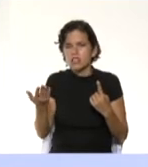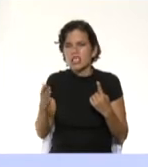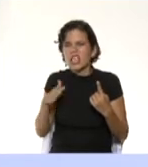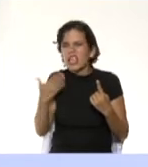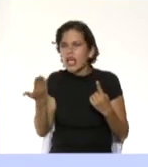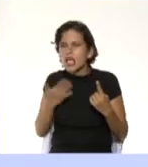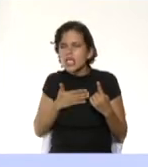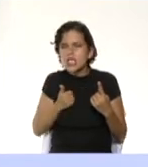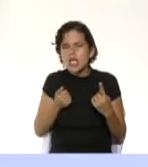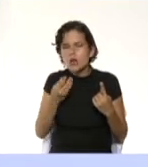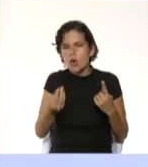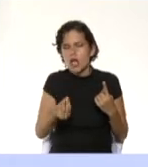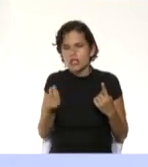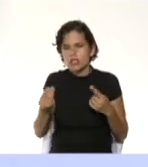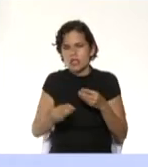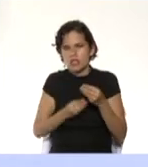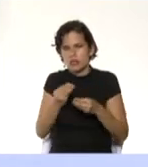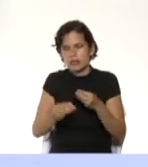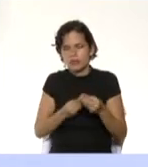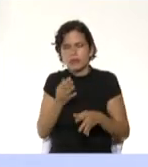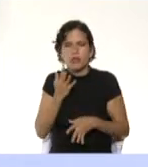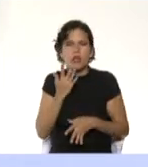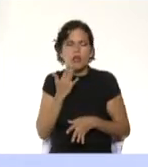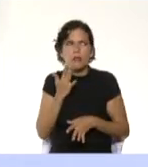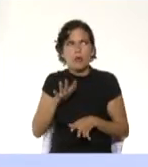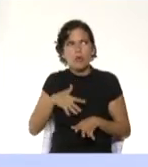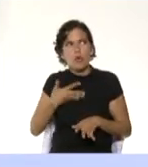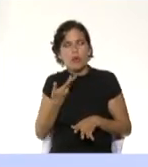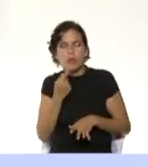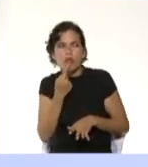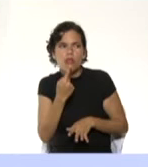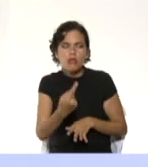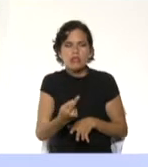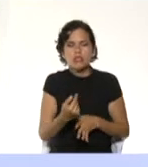quiero hacer? Por ejemplo, podemos decir